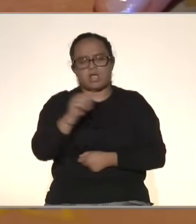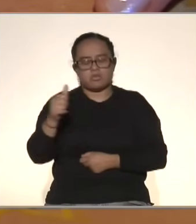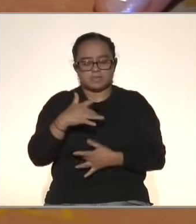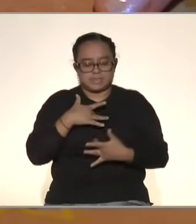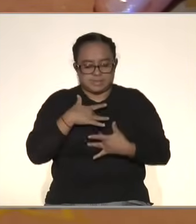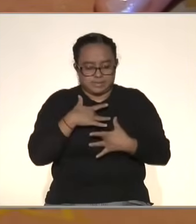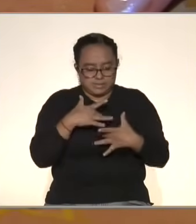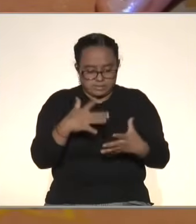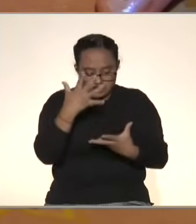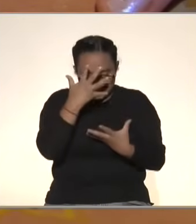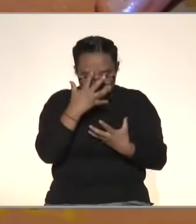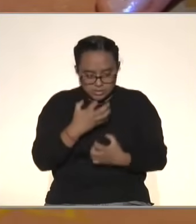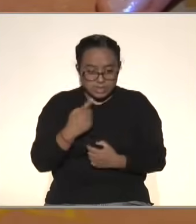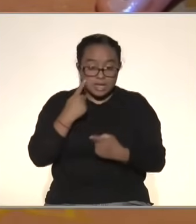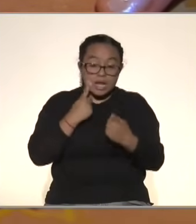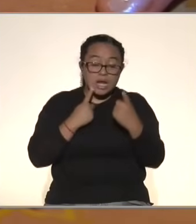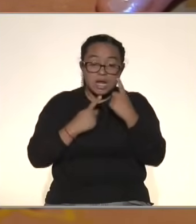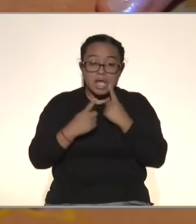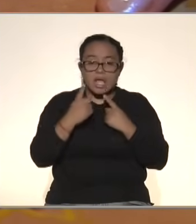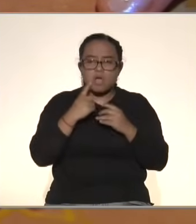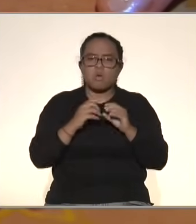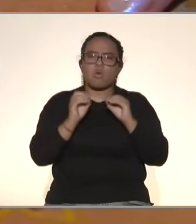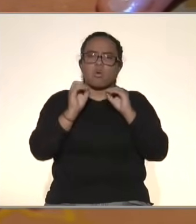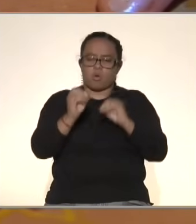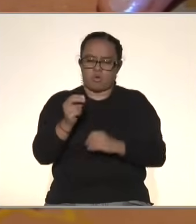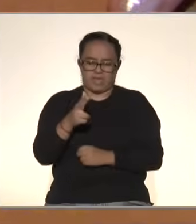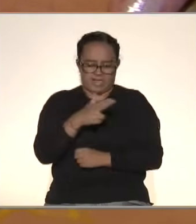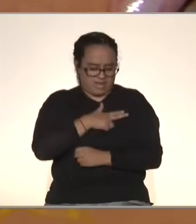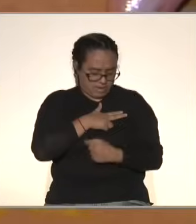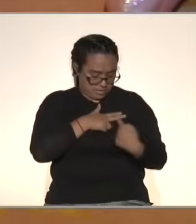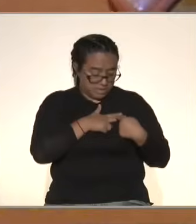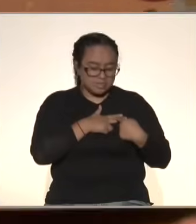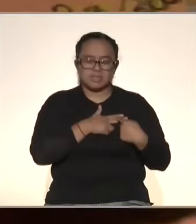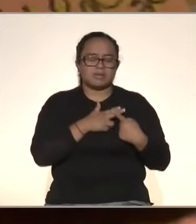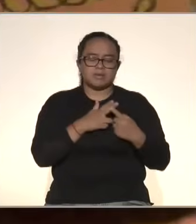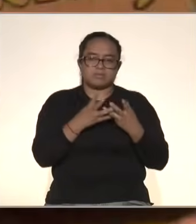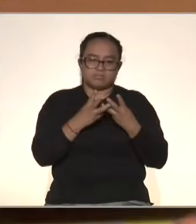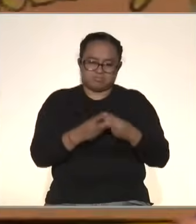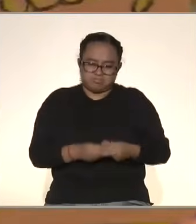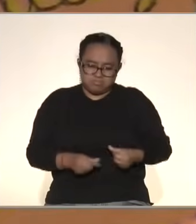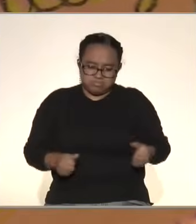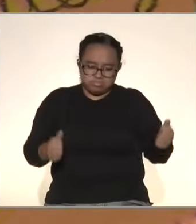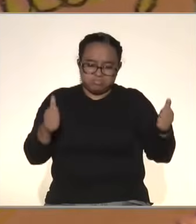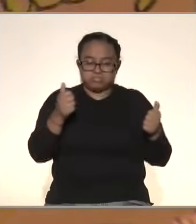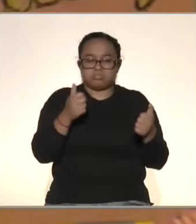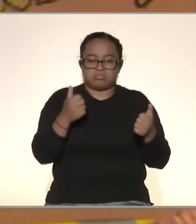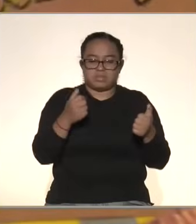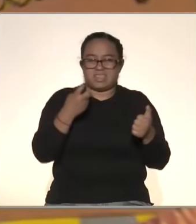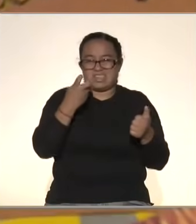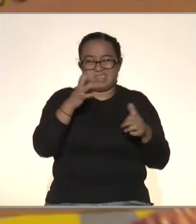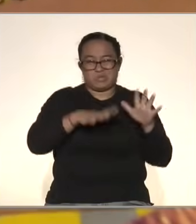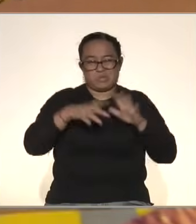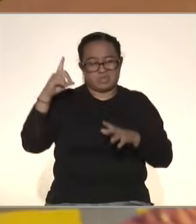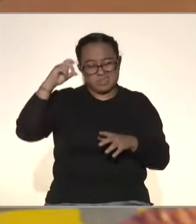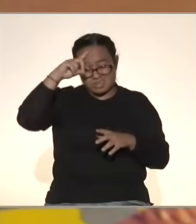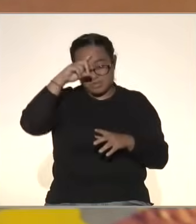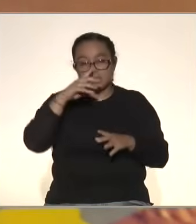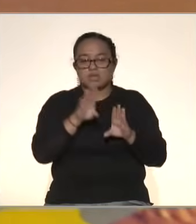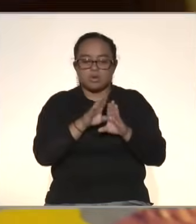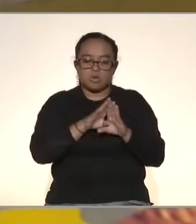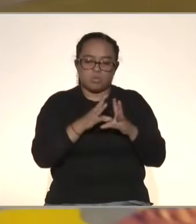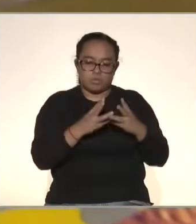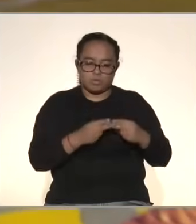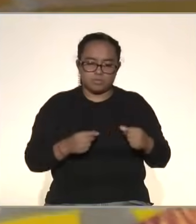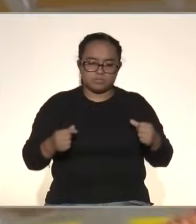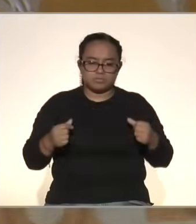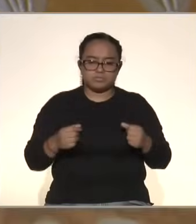duelos, lágrimas o sanar heridas del alma que cuesta más trabajo incluir. ¿Cómo